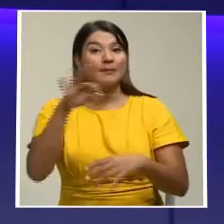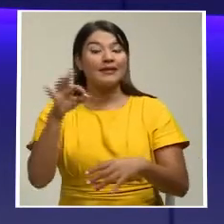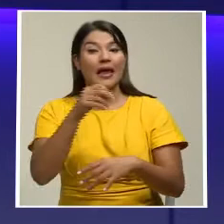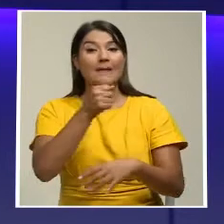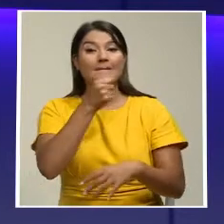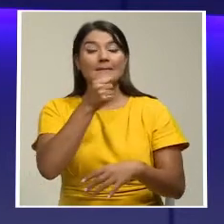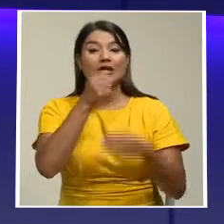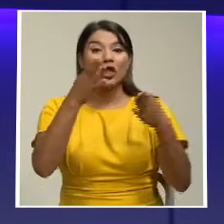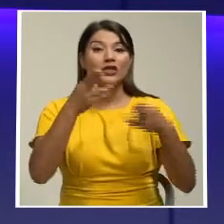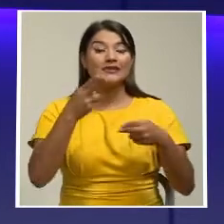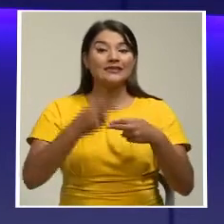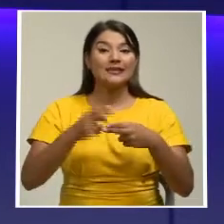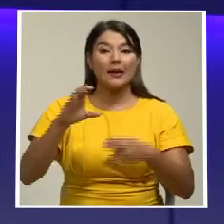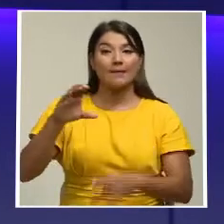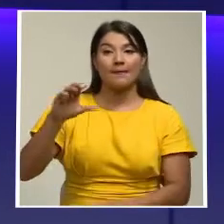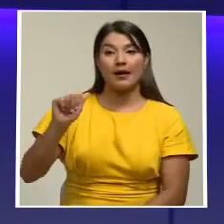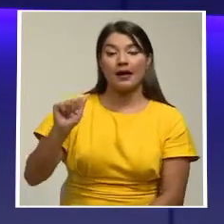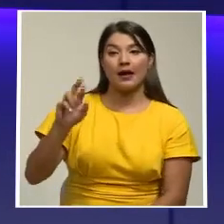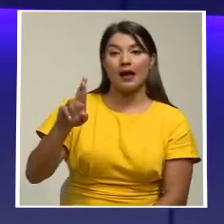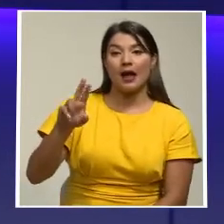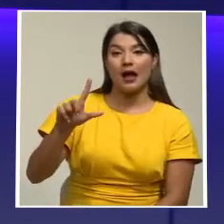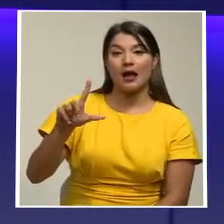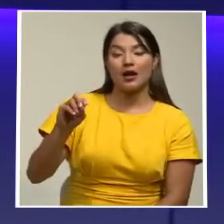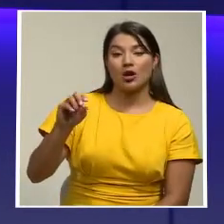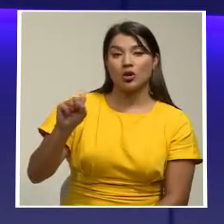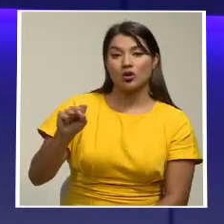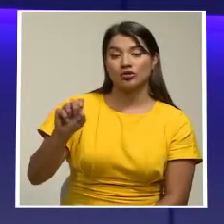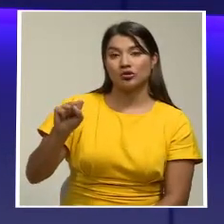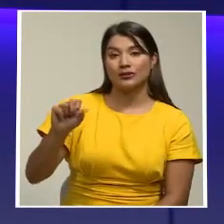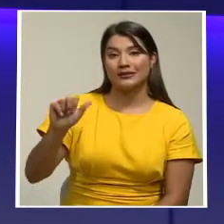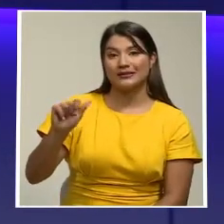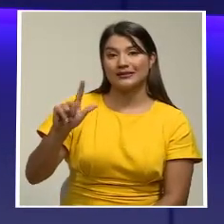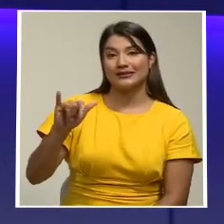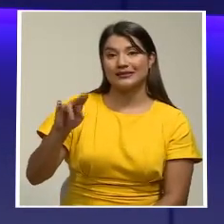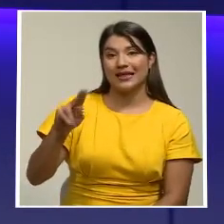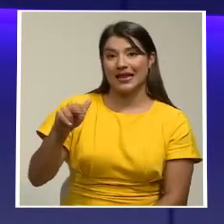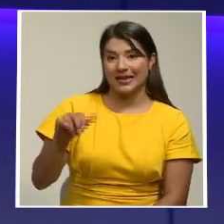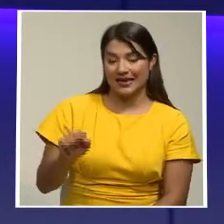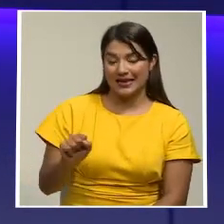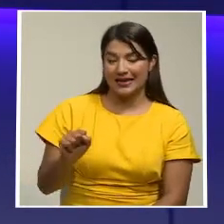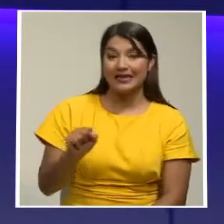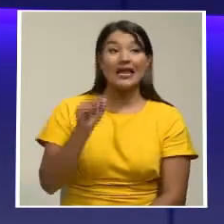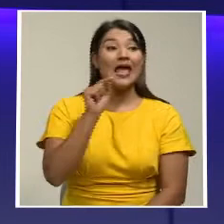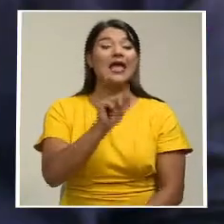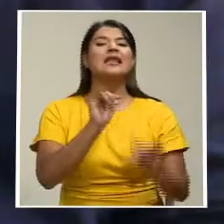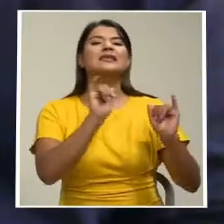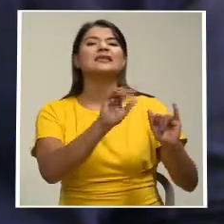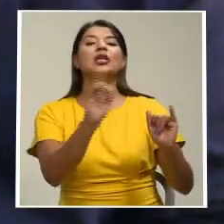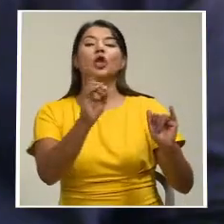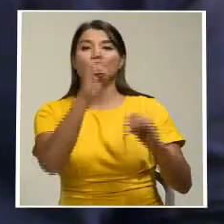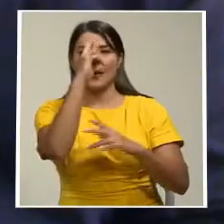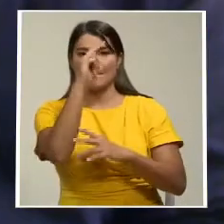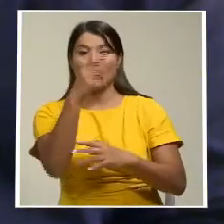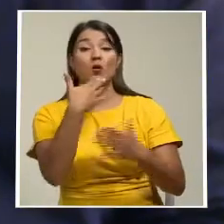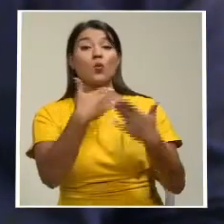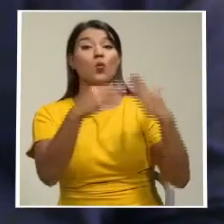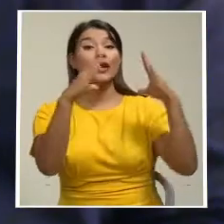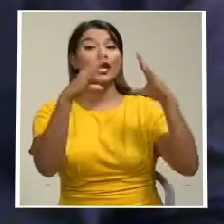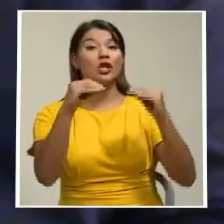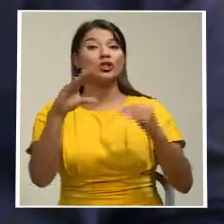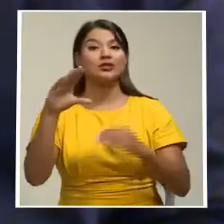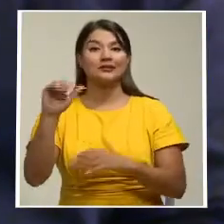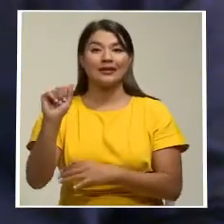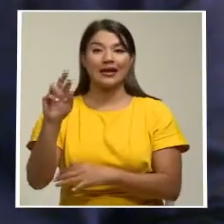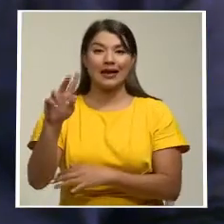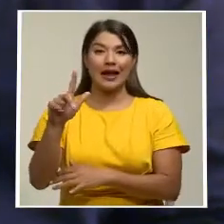Salinas, quien es corresponsal del diario El País, y a quien tenemos desde la Ciudad de México. Buenas noches, Carlos.